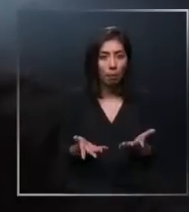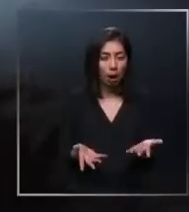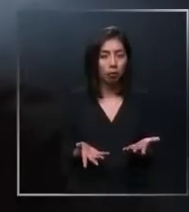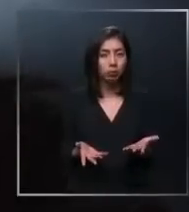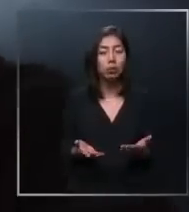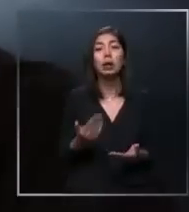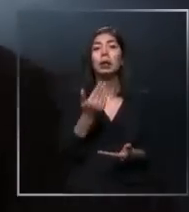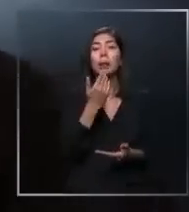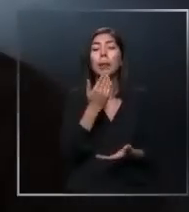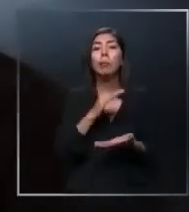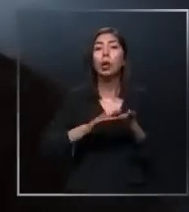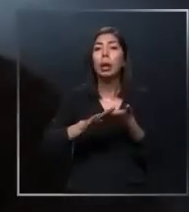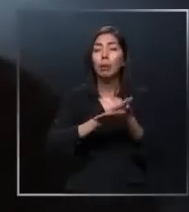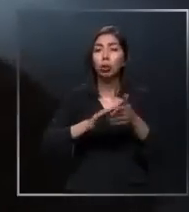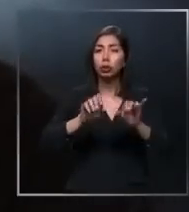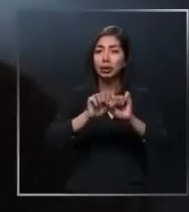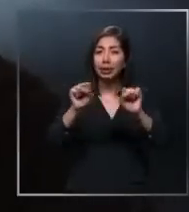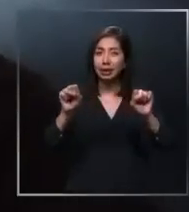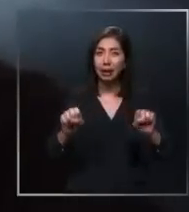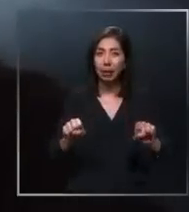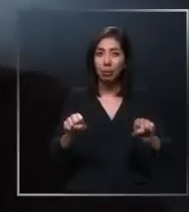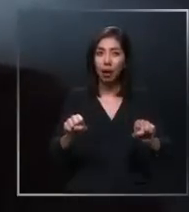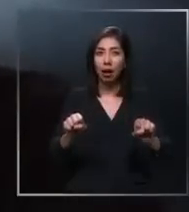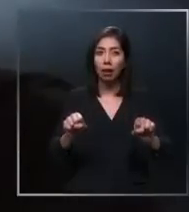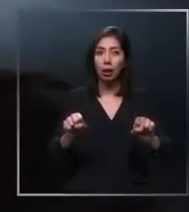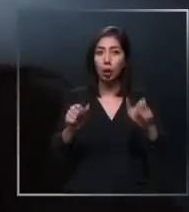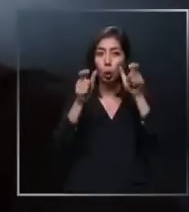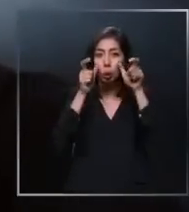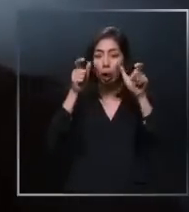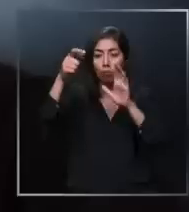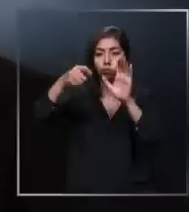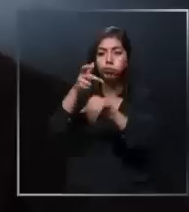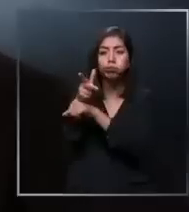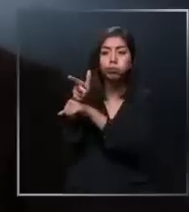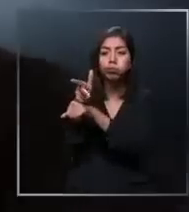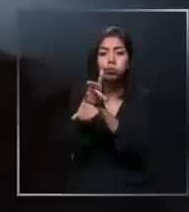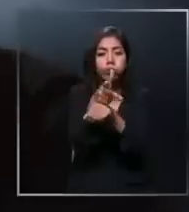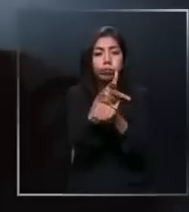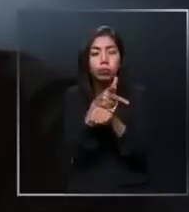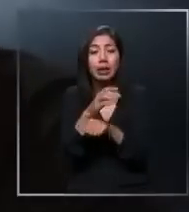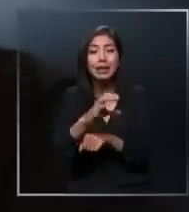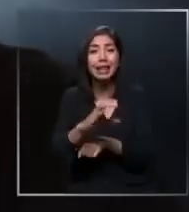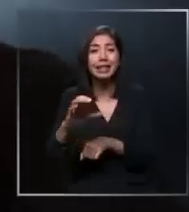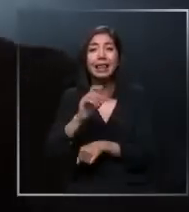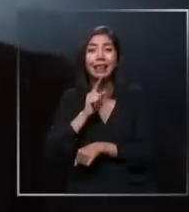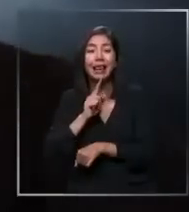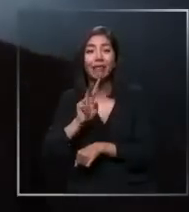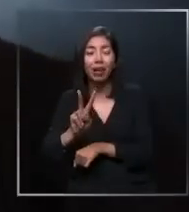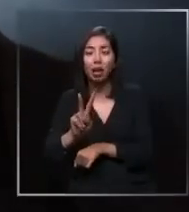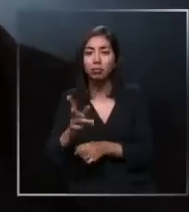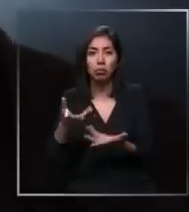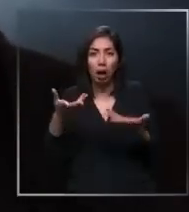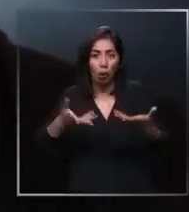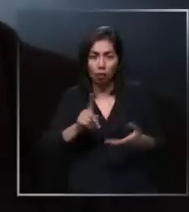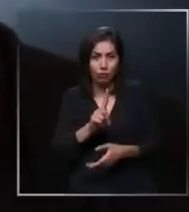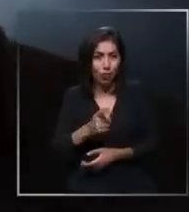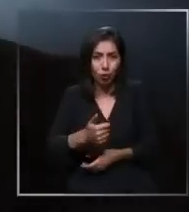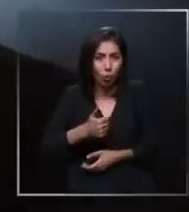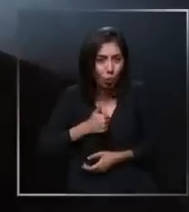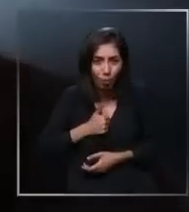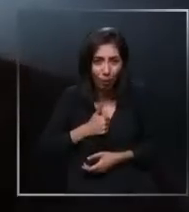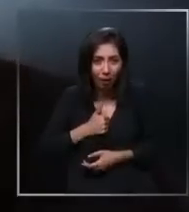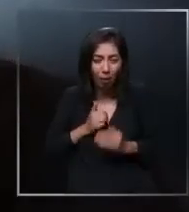Cómo, por ejemplo, los sistemas de monitoreo remoto, CCTV, hoy día no cumplen con los estándares necesarios para